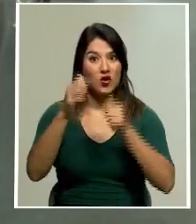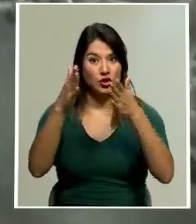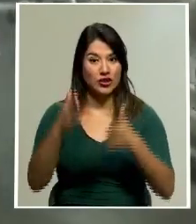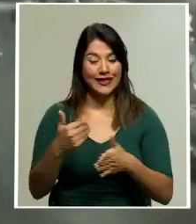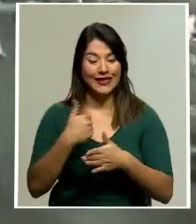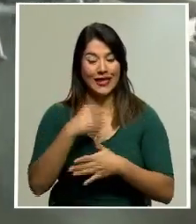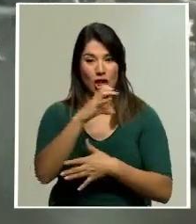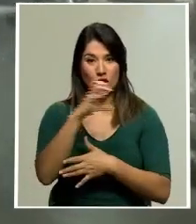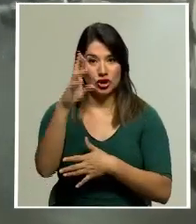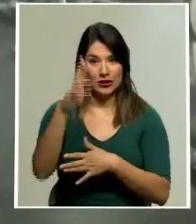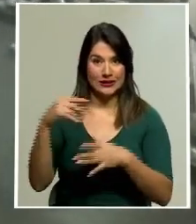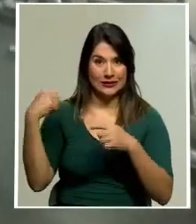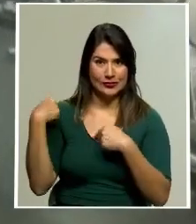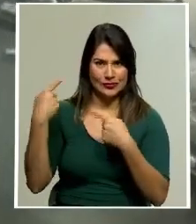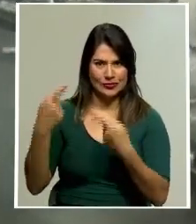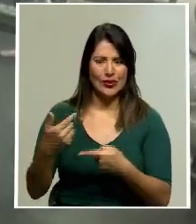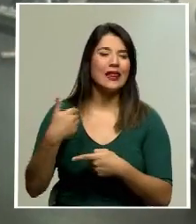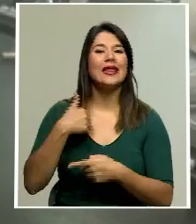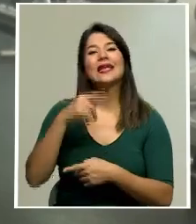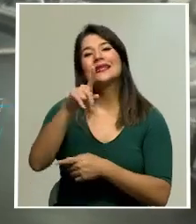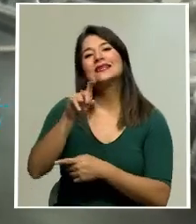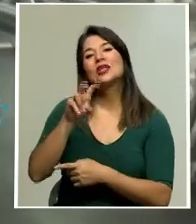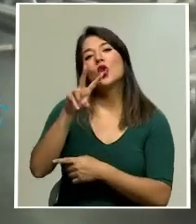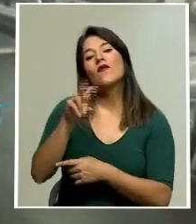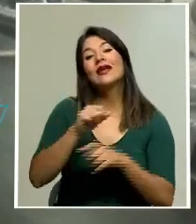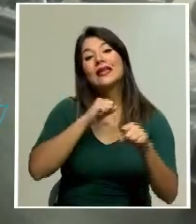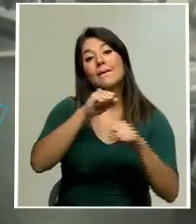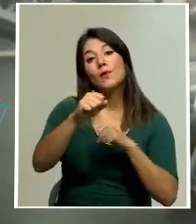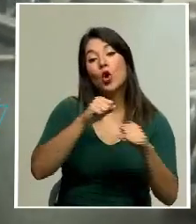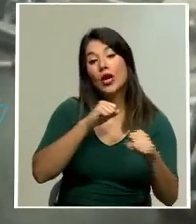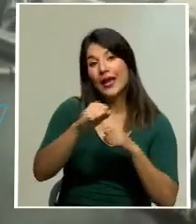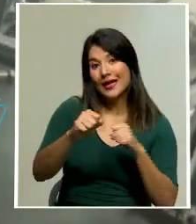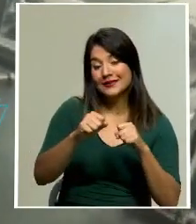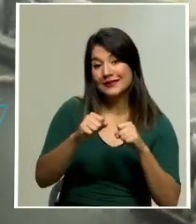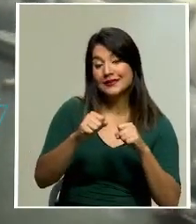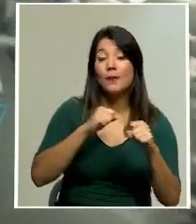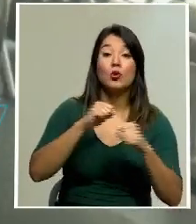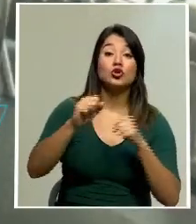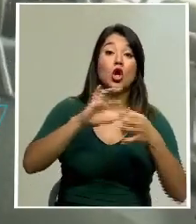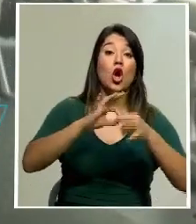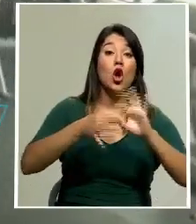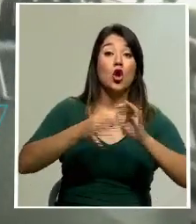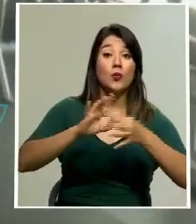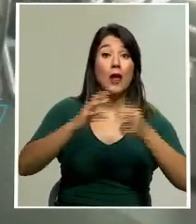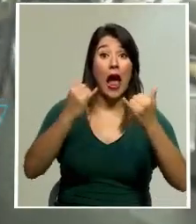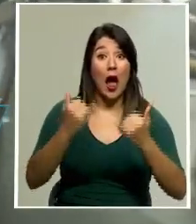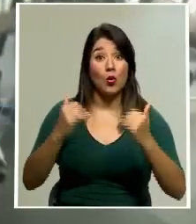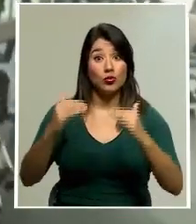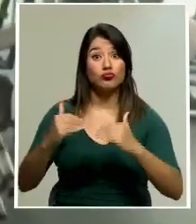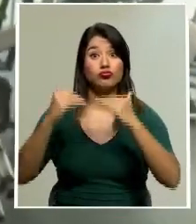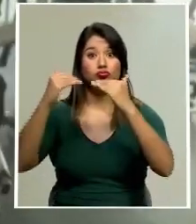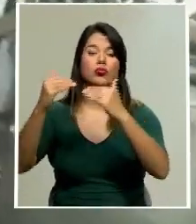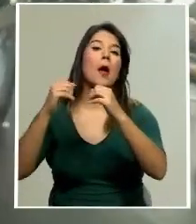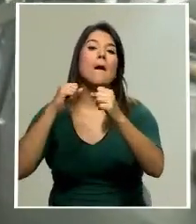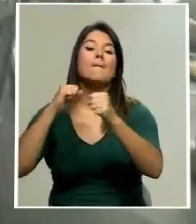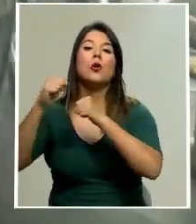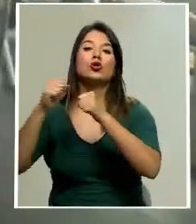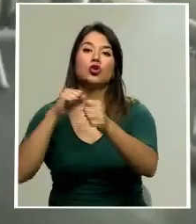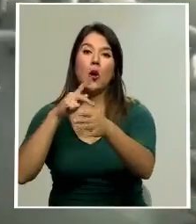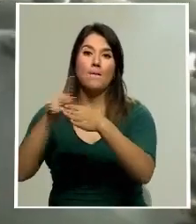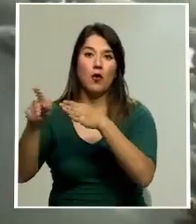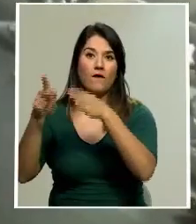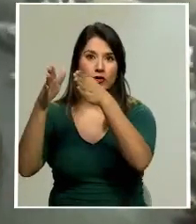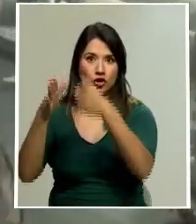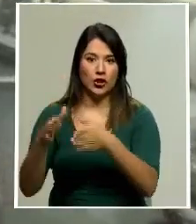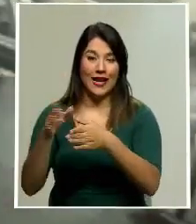más de 120 peleas en el boxeo olímpico, este 19 de junio debutará en el boxeo profesional. Es parte de un grupo